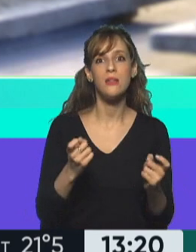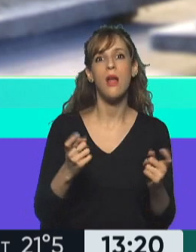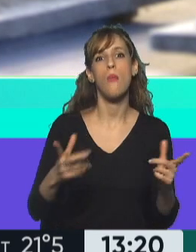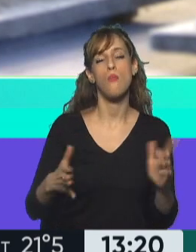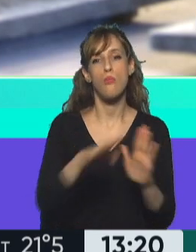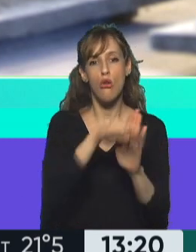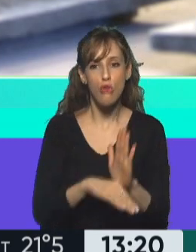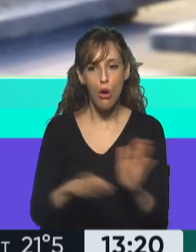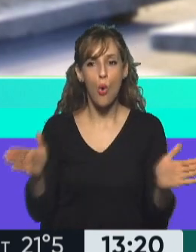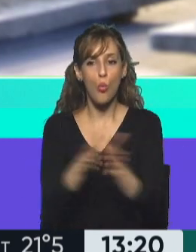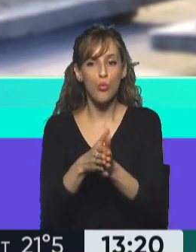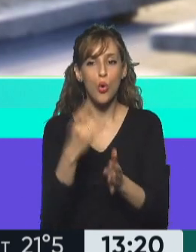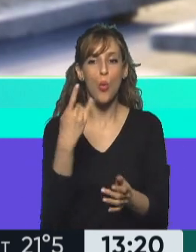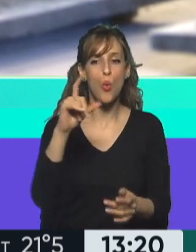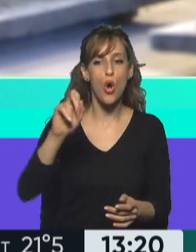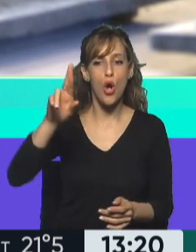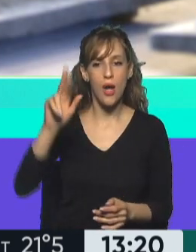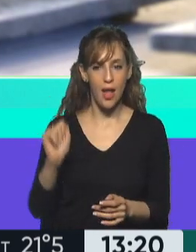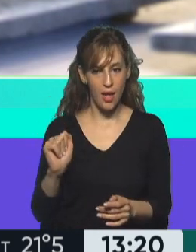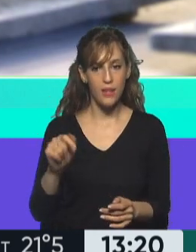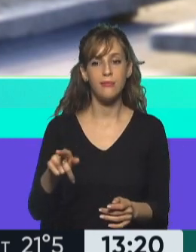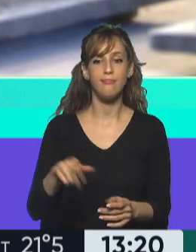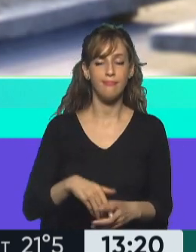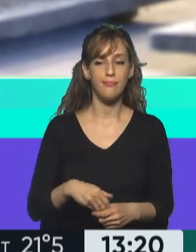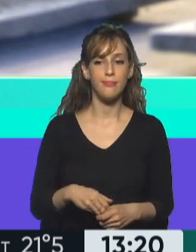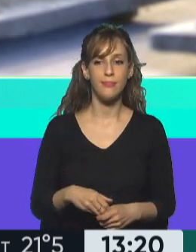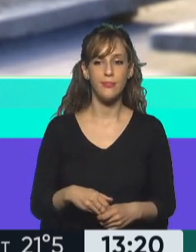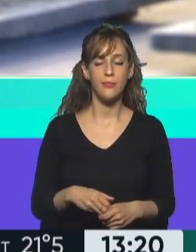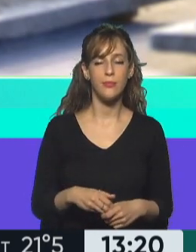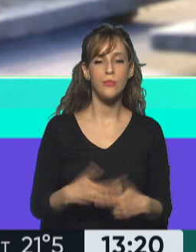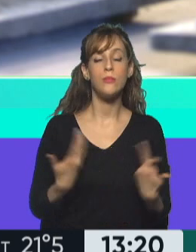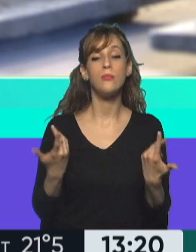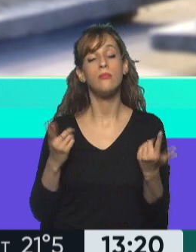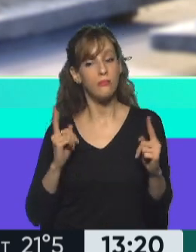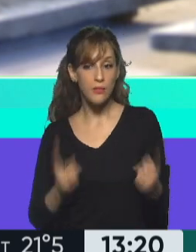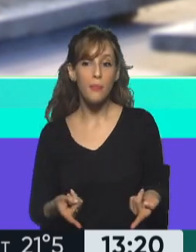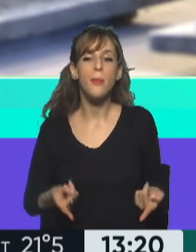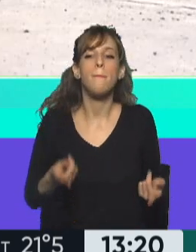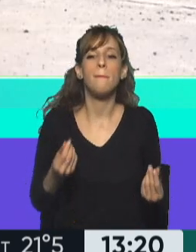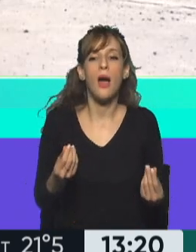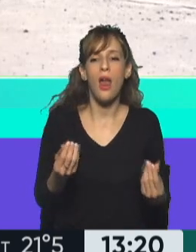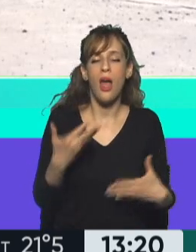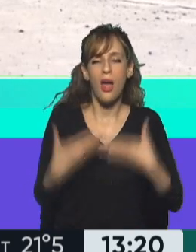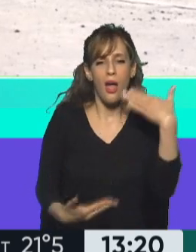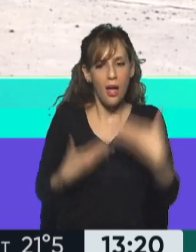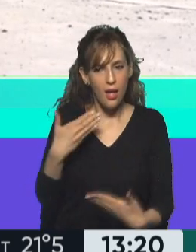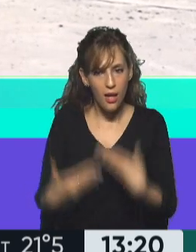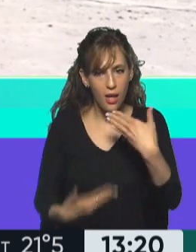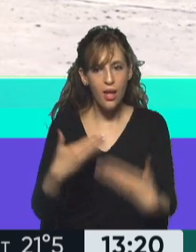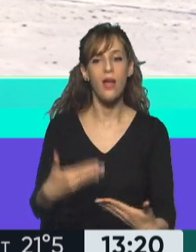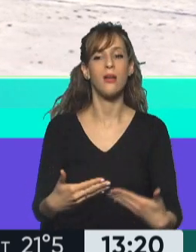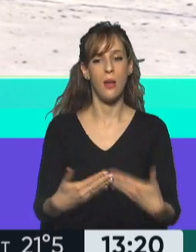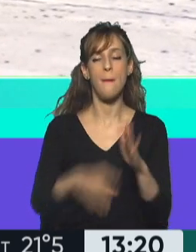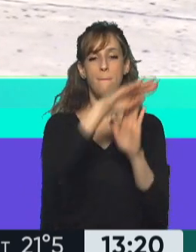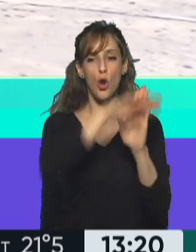con nuestros colegas paritarios, y para poder empezar a trabajar, un protocolo